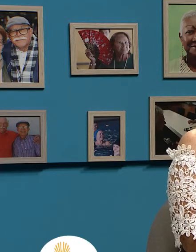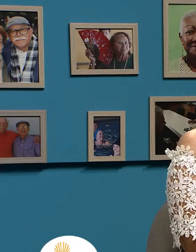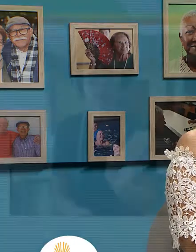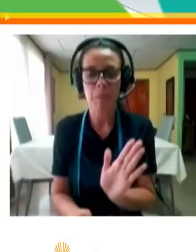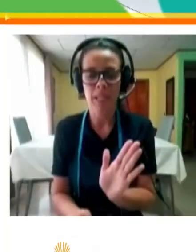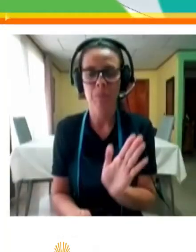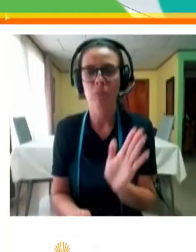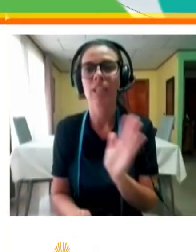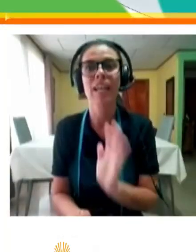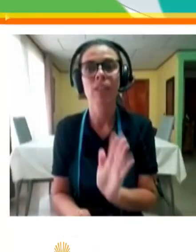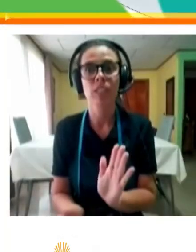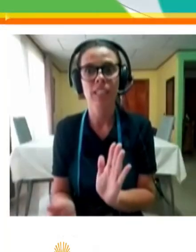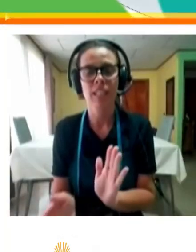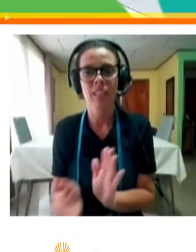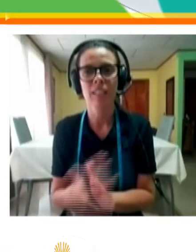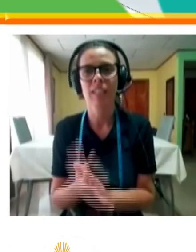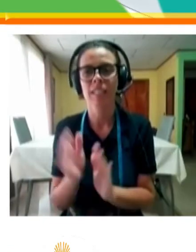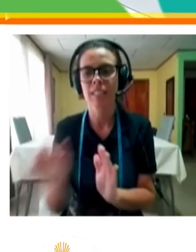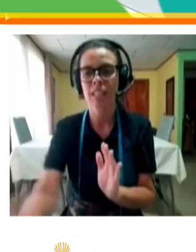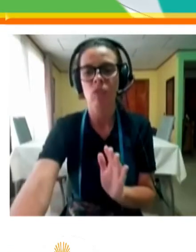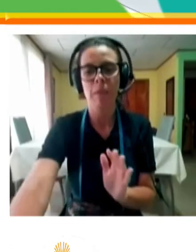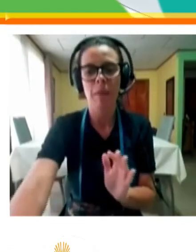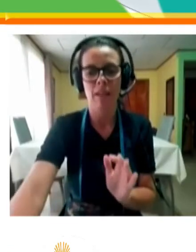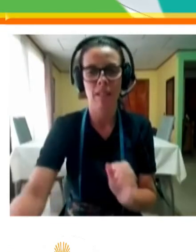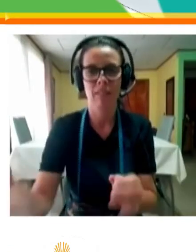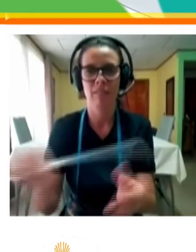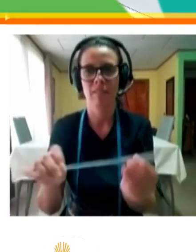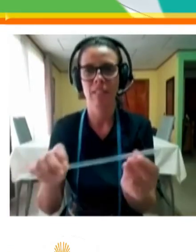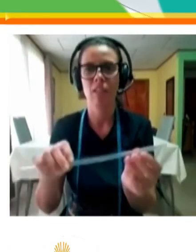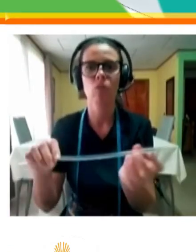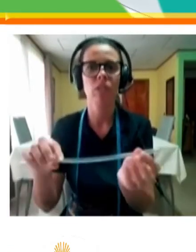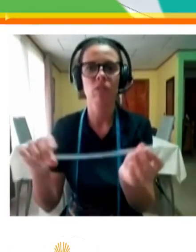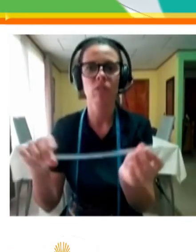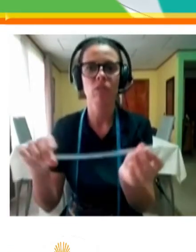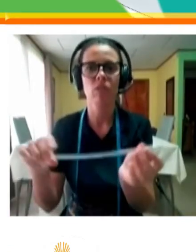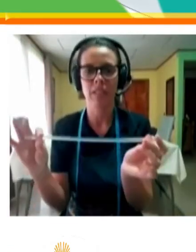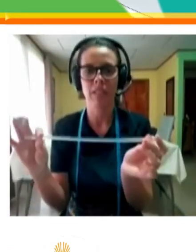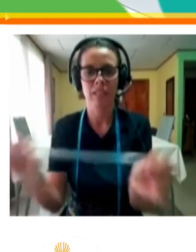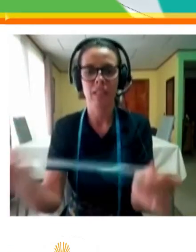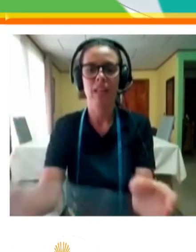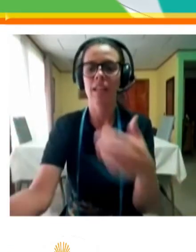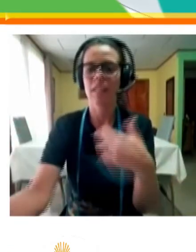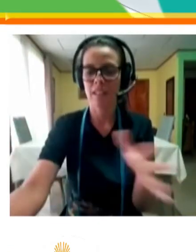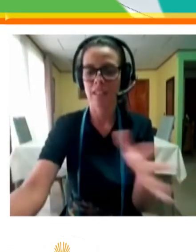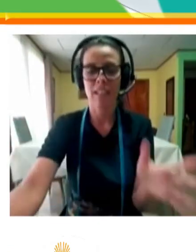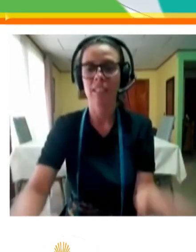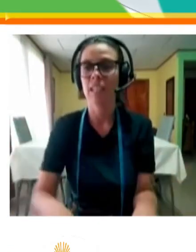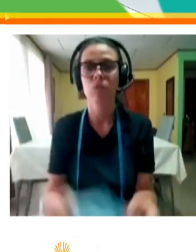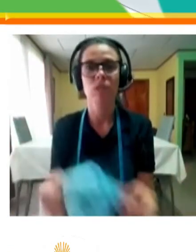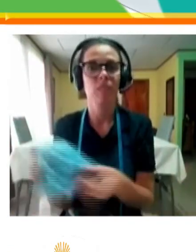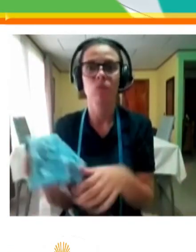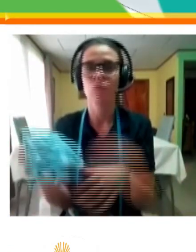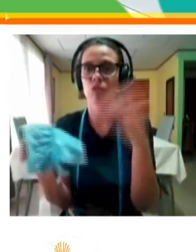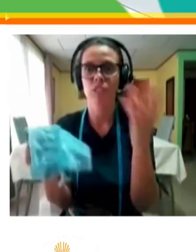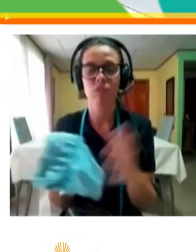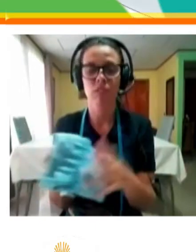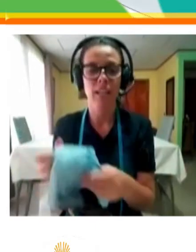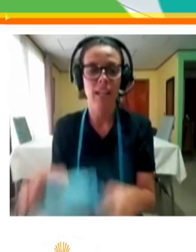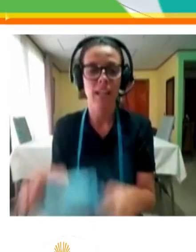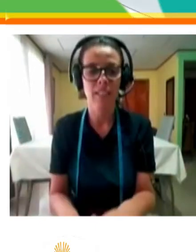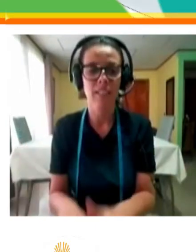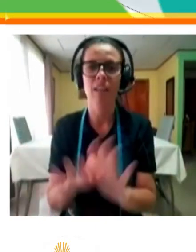único que compré, porque ya no tenía, es silicón en barra. Es lo único que compré. La sábana la teníamos hace muchos